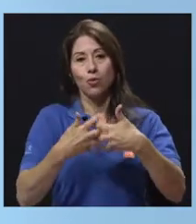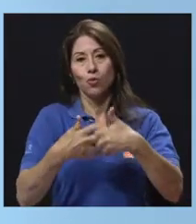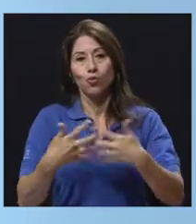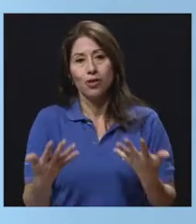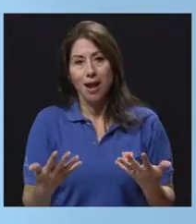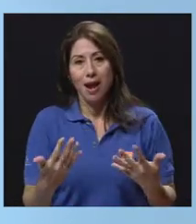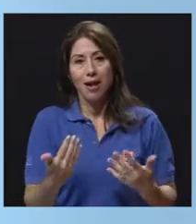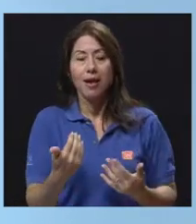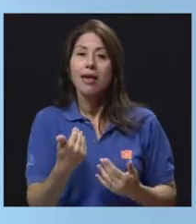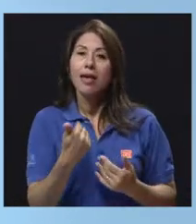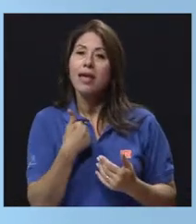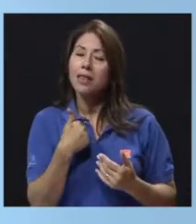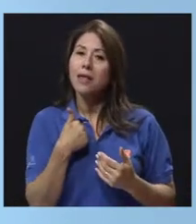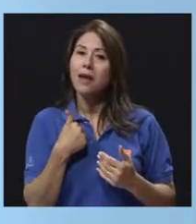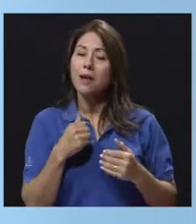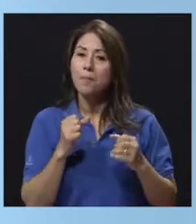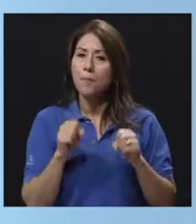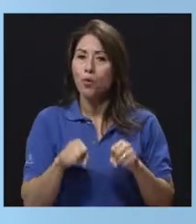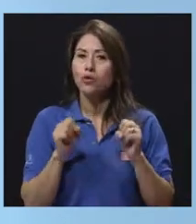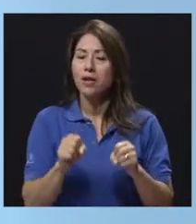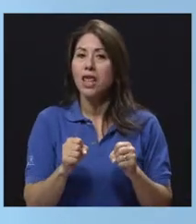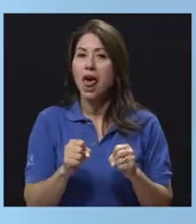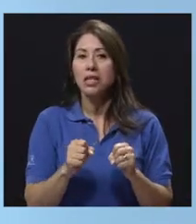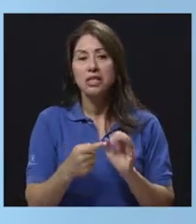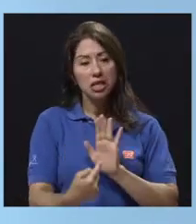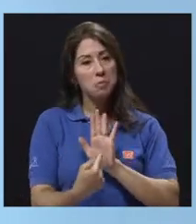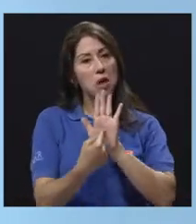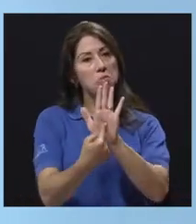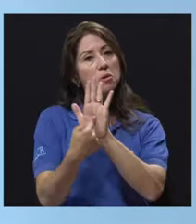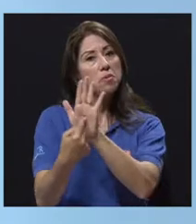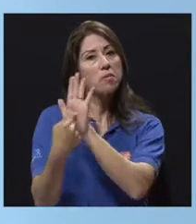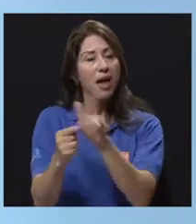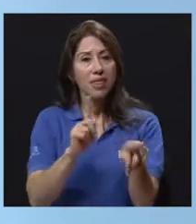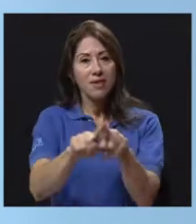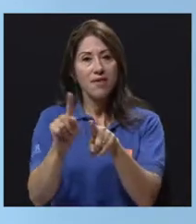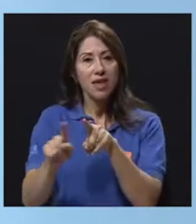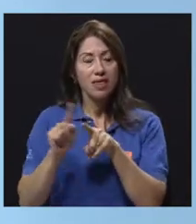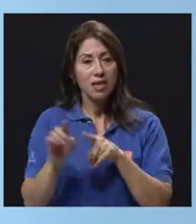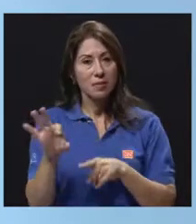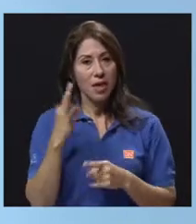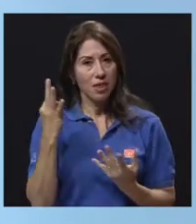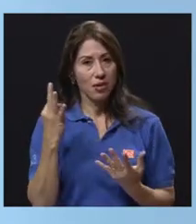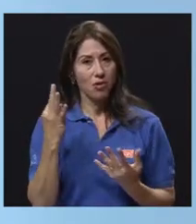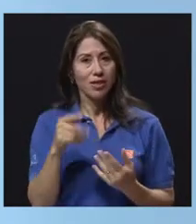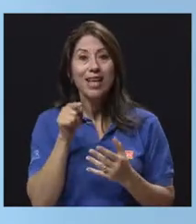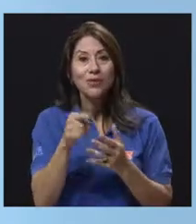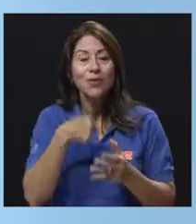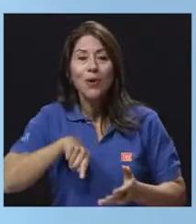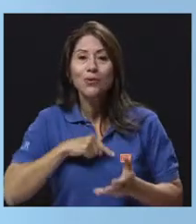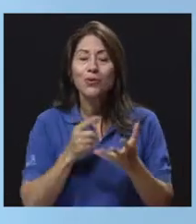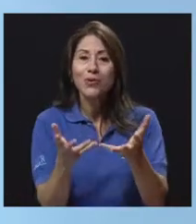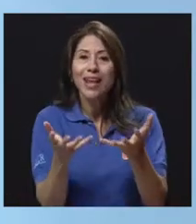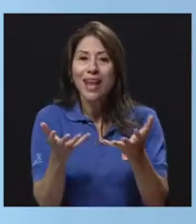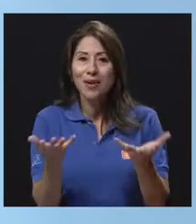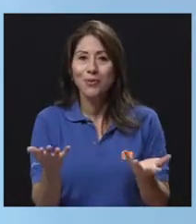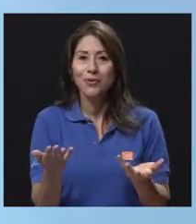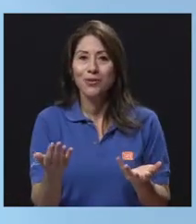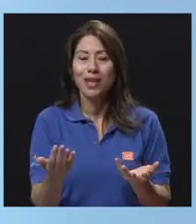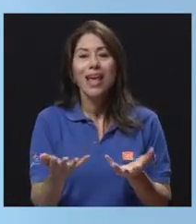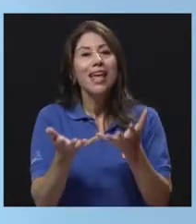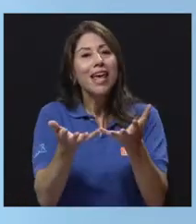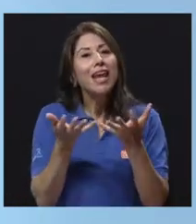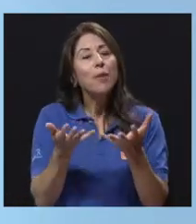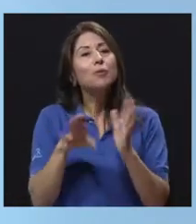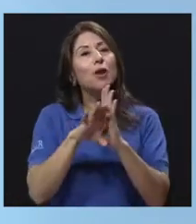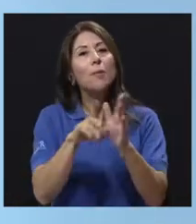y que tiene como las posibilidades de exhibirse, digamos, en diferentes medios, que eso es lo que queremos, ¿verdad? Tener ciertas ventanas